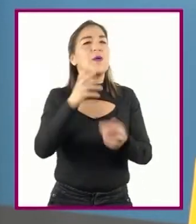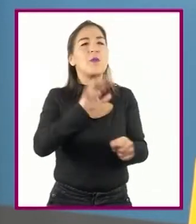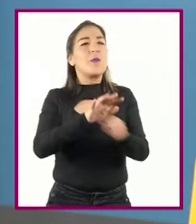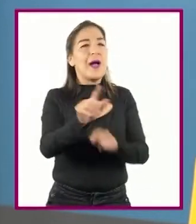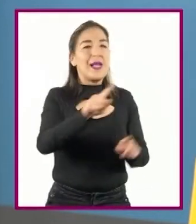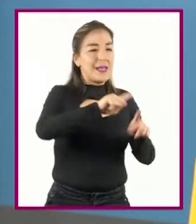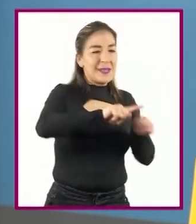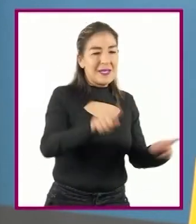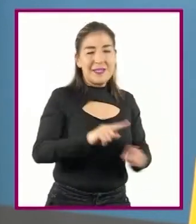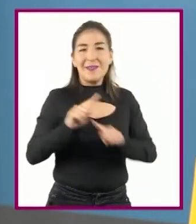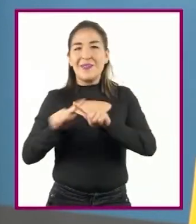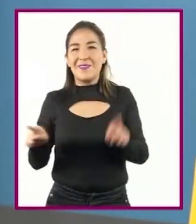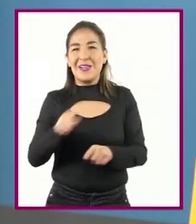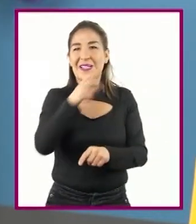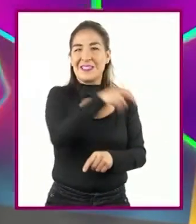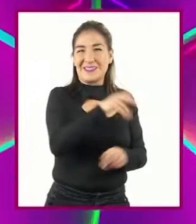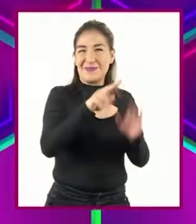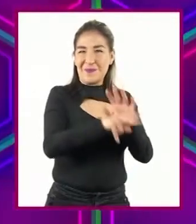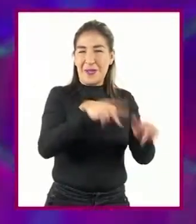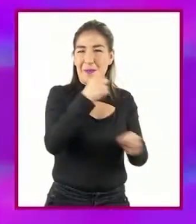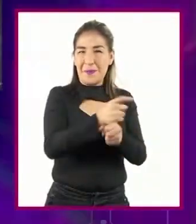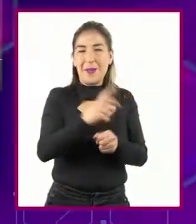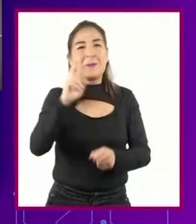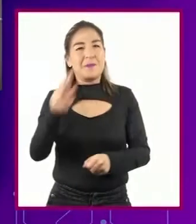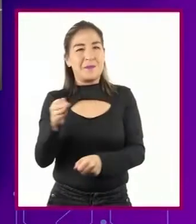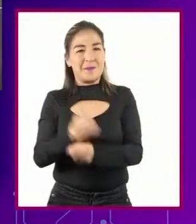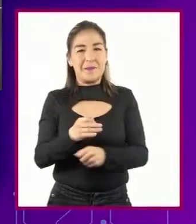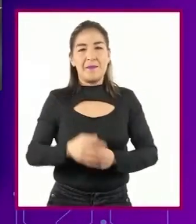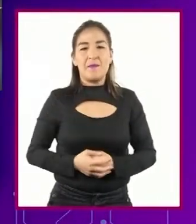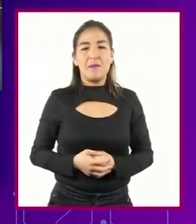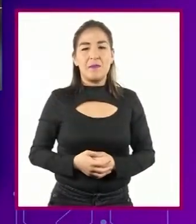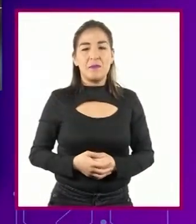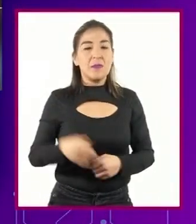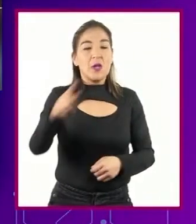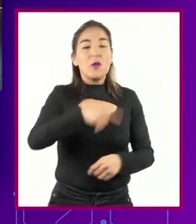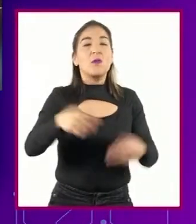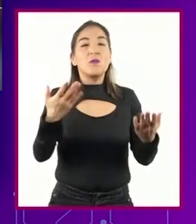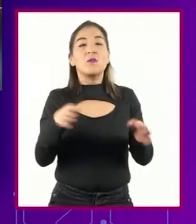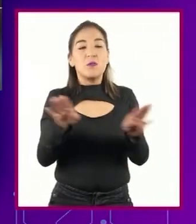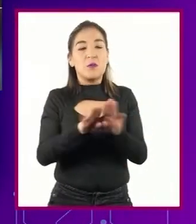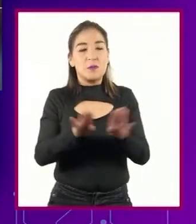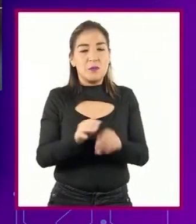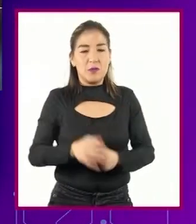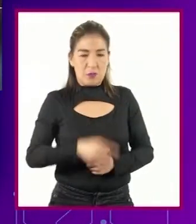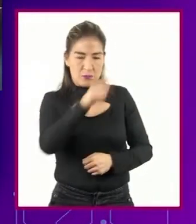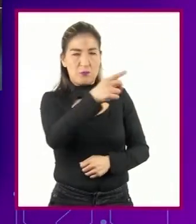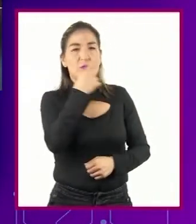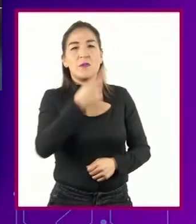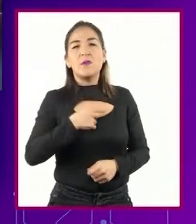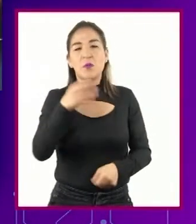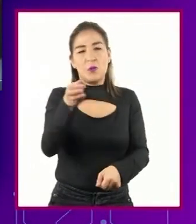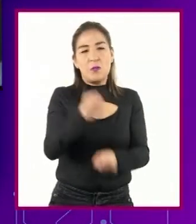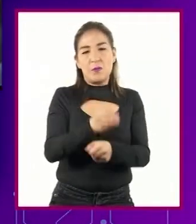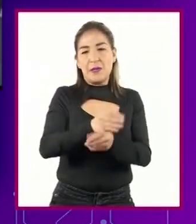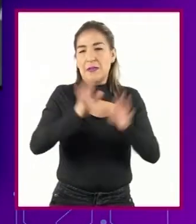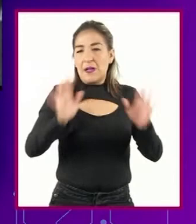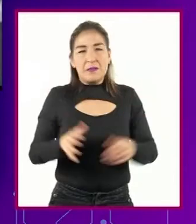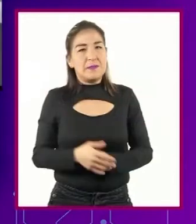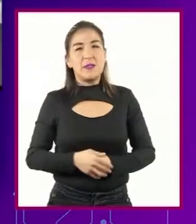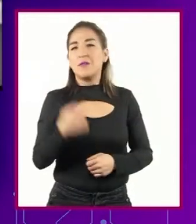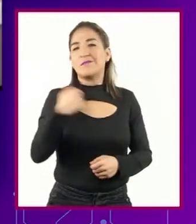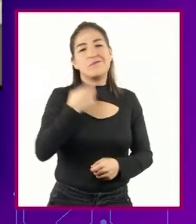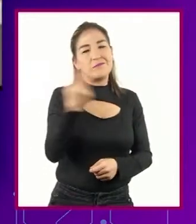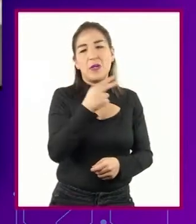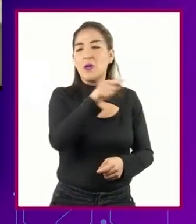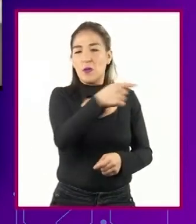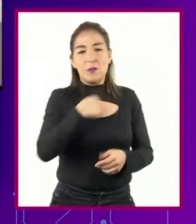la circunstancia anterior. Al final, ¿cómo vamos a quedar? No, pues tú dime. Ahora sí que yo ya te Es que entregué. yo necesito que me des